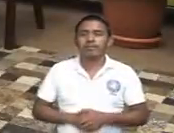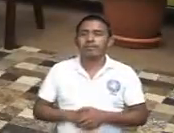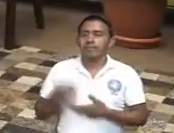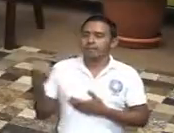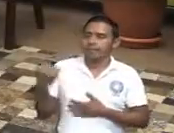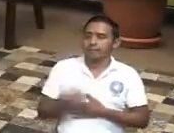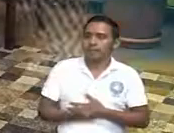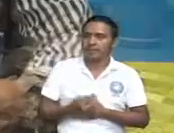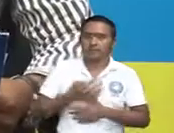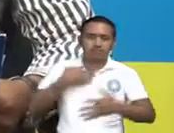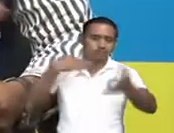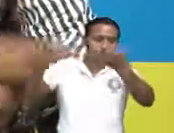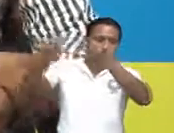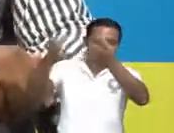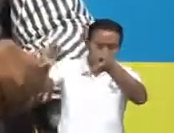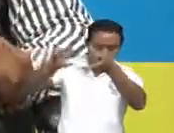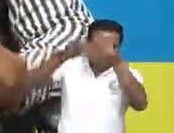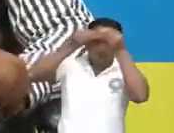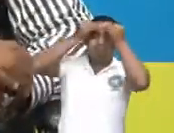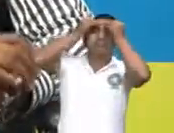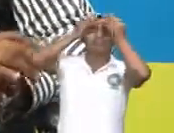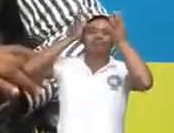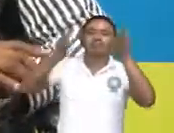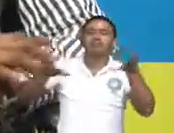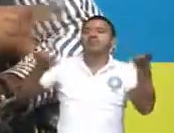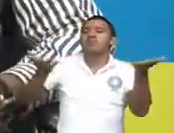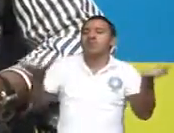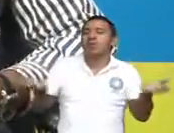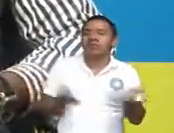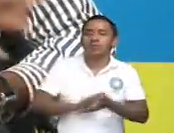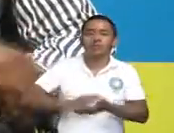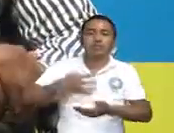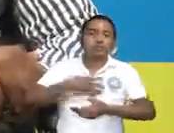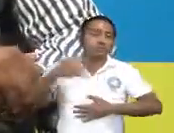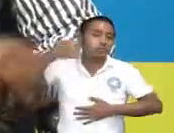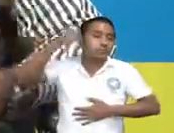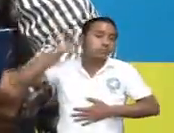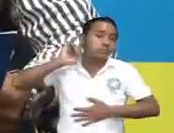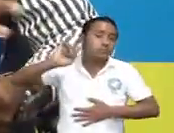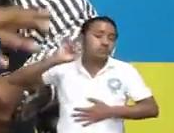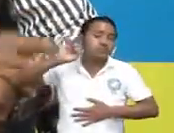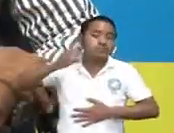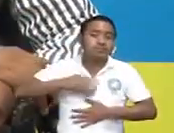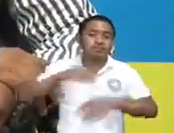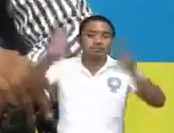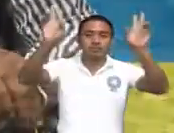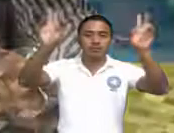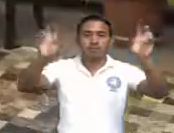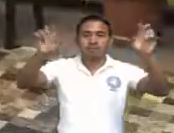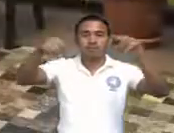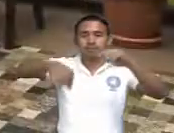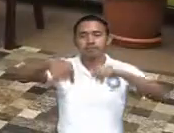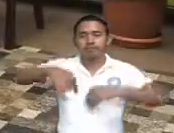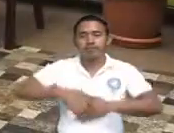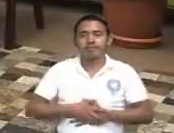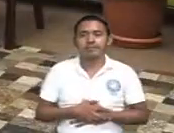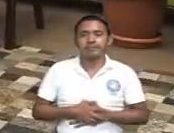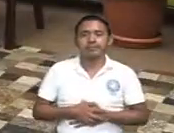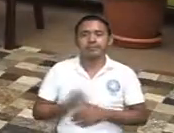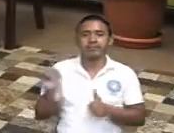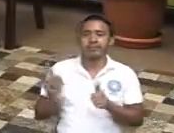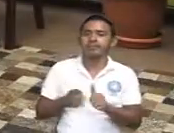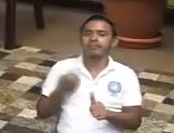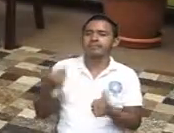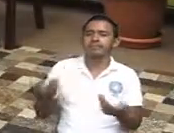tengas de toda su sabiduría respecto a nuestro sistema auditivo que es el tema del día hoy primero doctor